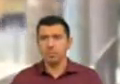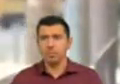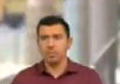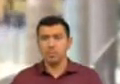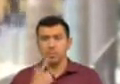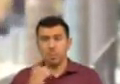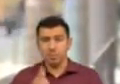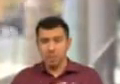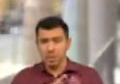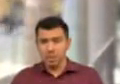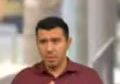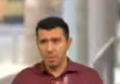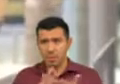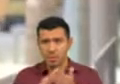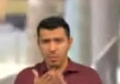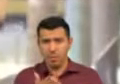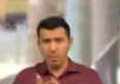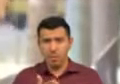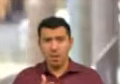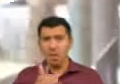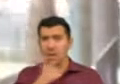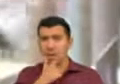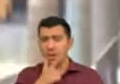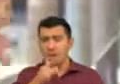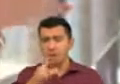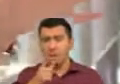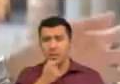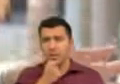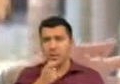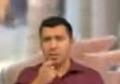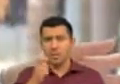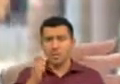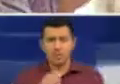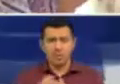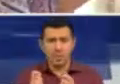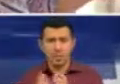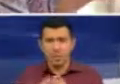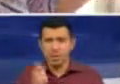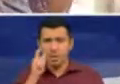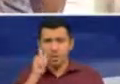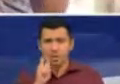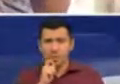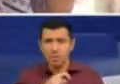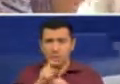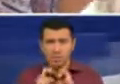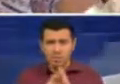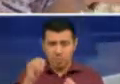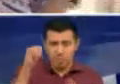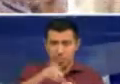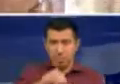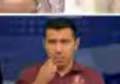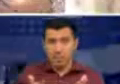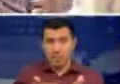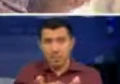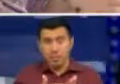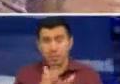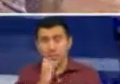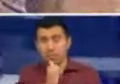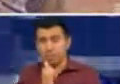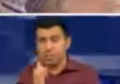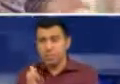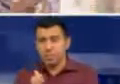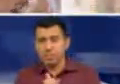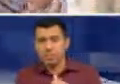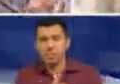representantes y miembros de la comunidad del head y señalan que los manuales recién mencionados sean incluidos no sólo en las instituciones académicas sino